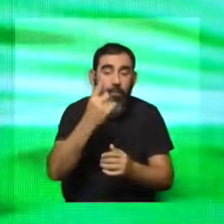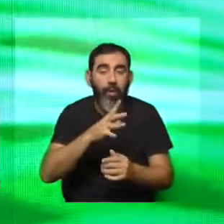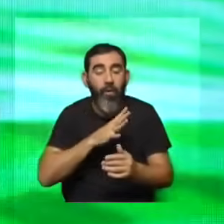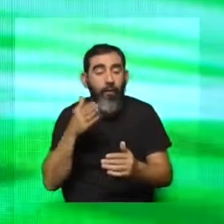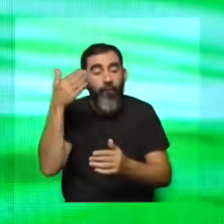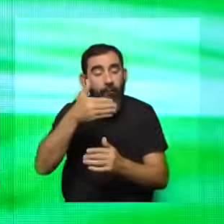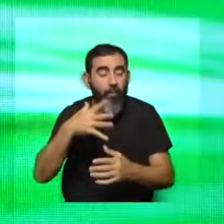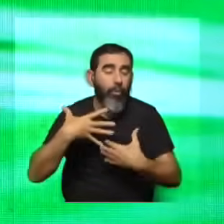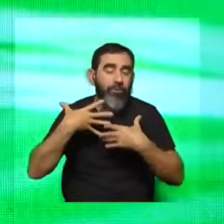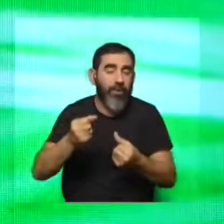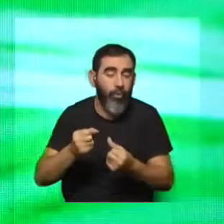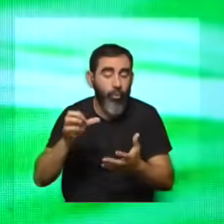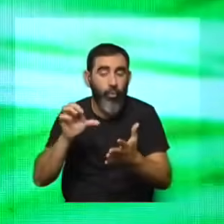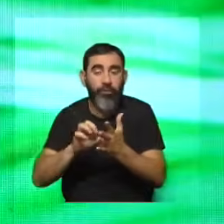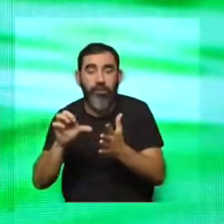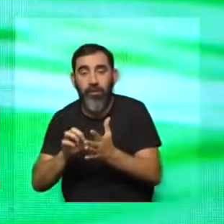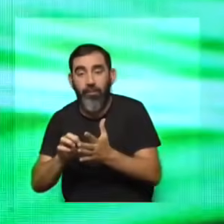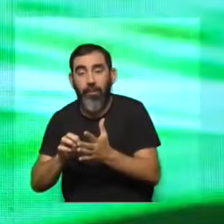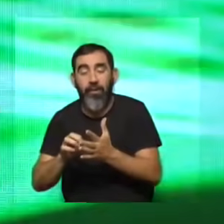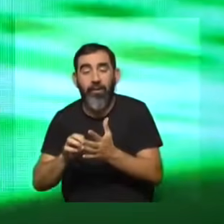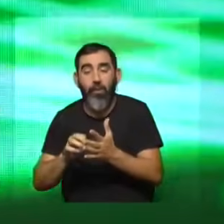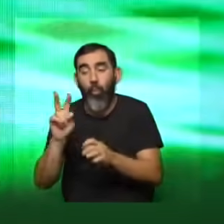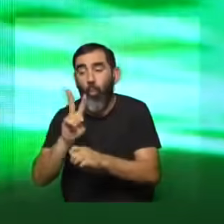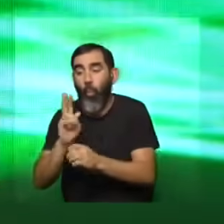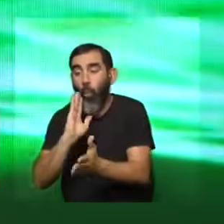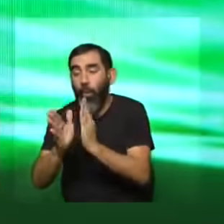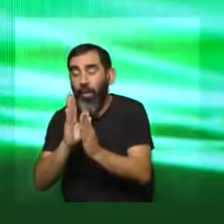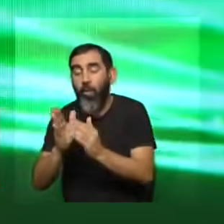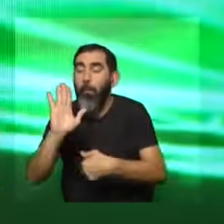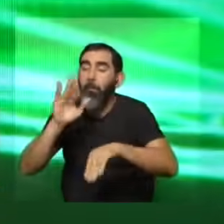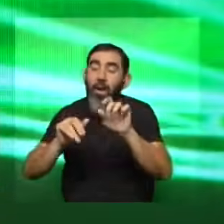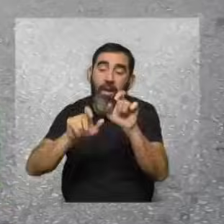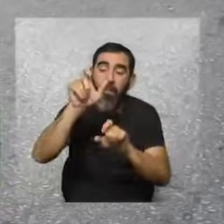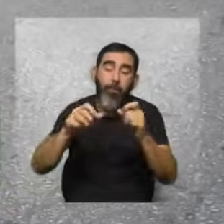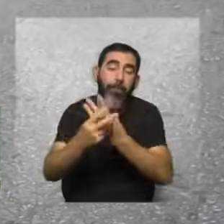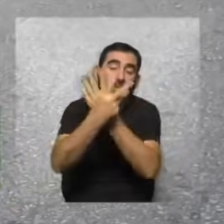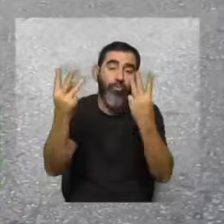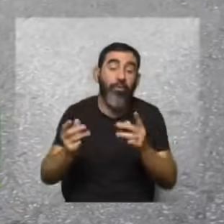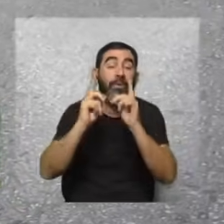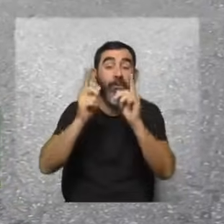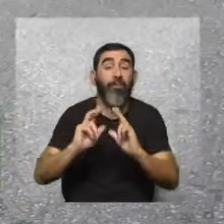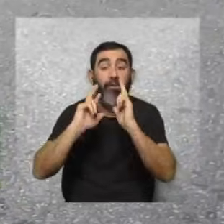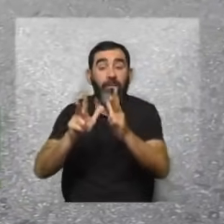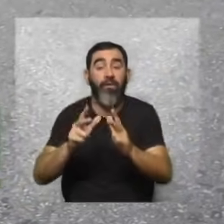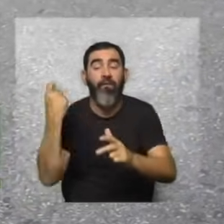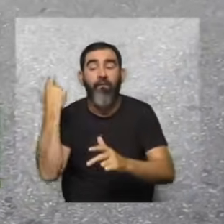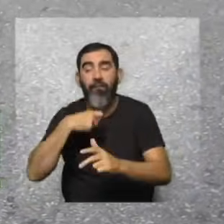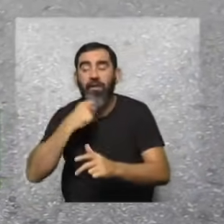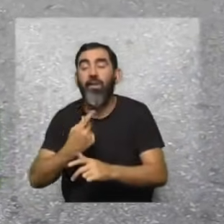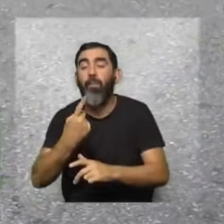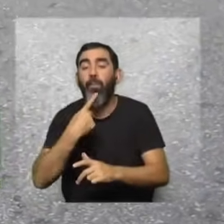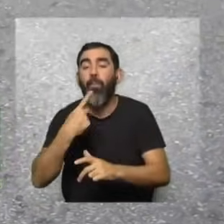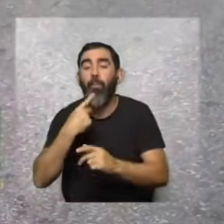sistema de salud, transitamos por el sistema de cuidados mucho más que otras personas. También destacaron que faltan